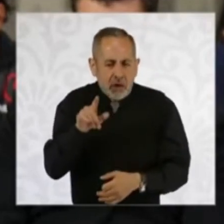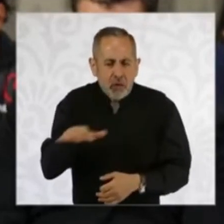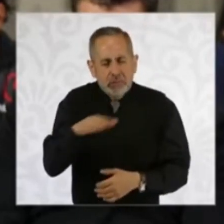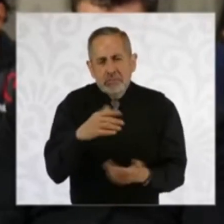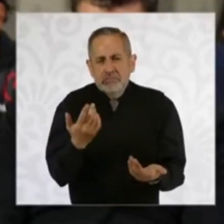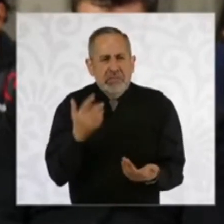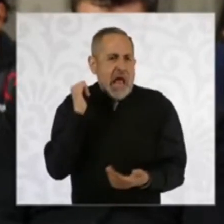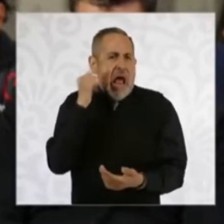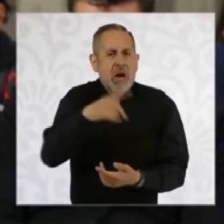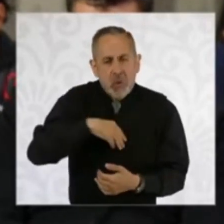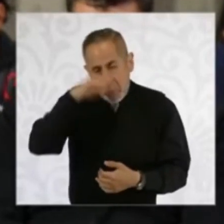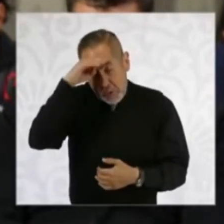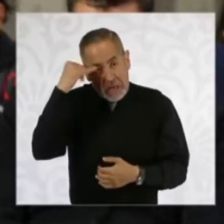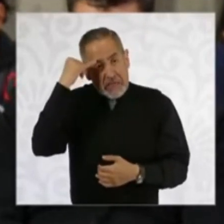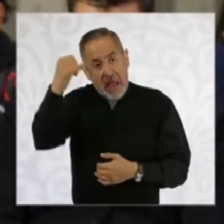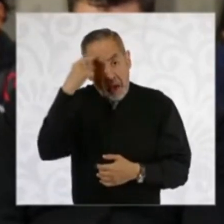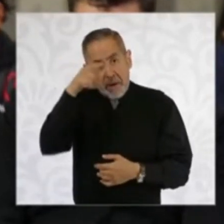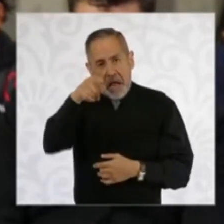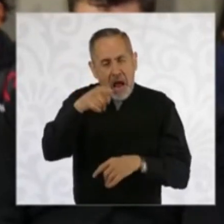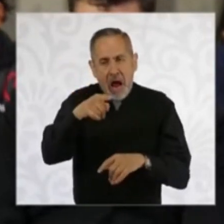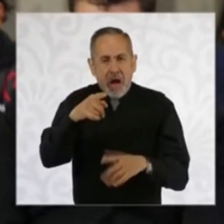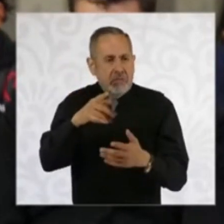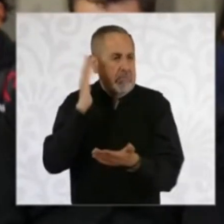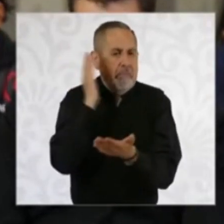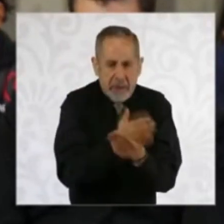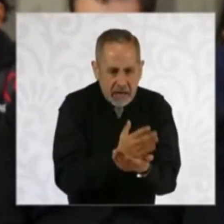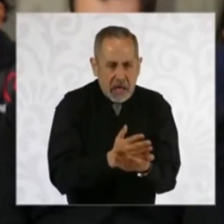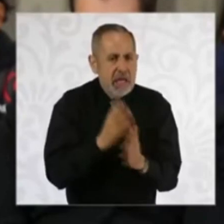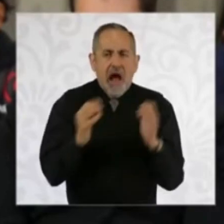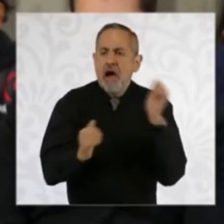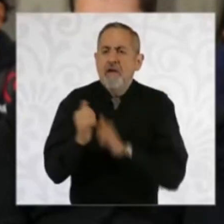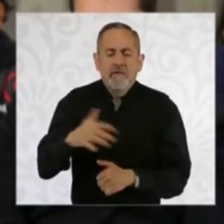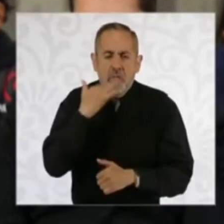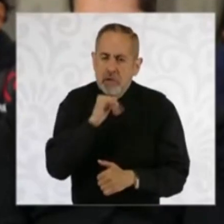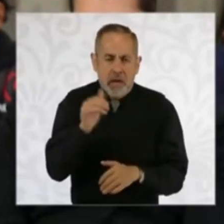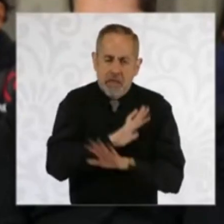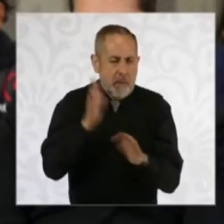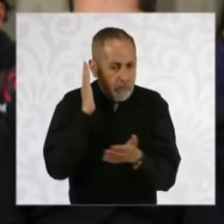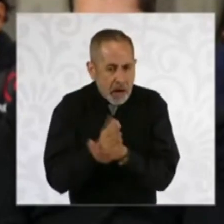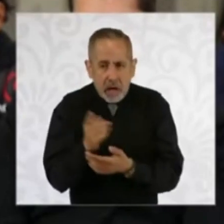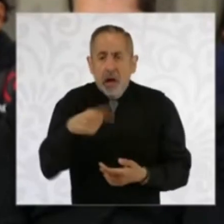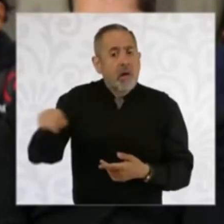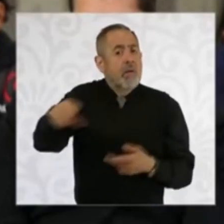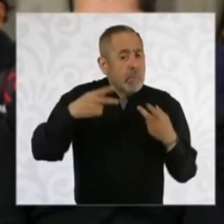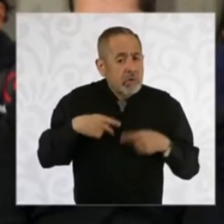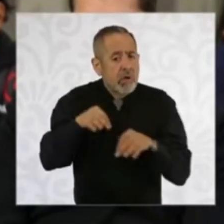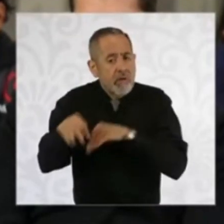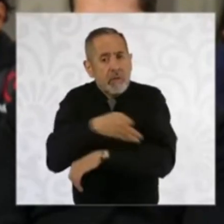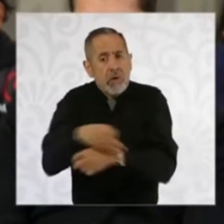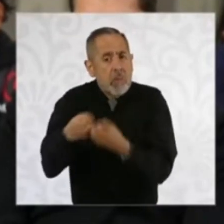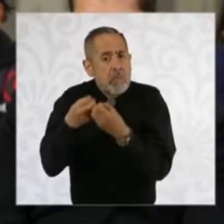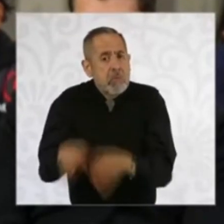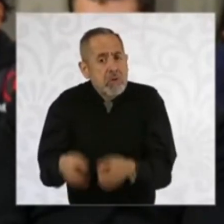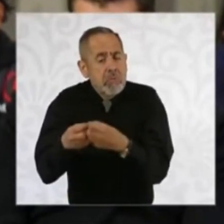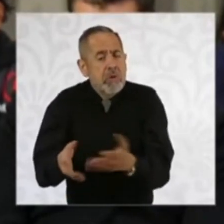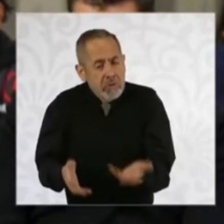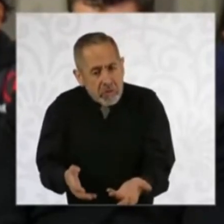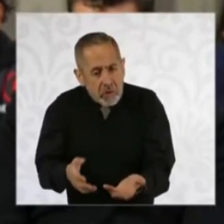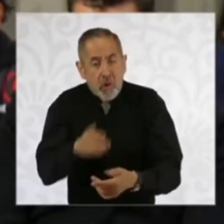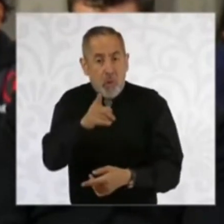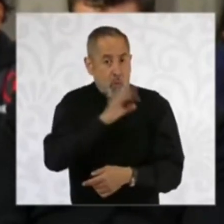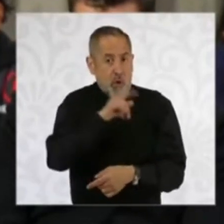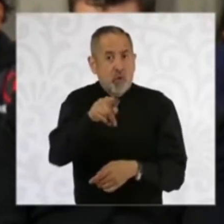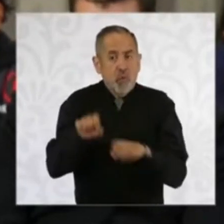medidas concretas tiene planeadas para enfrentar este modus operandi que sigue despojando a familias trabajadoras de su patrimonio? ¿Podría su